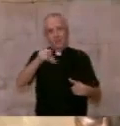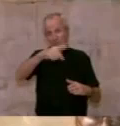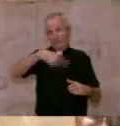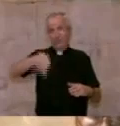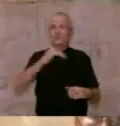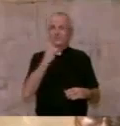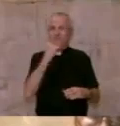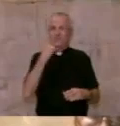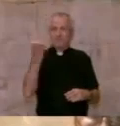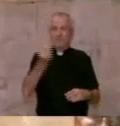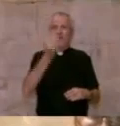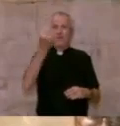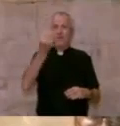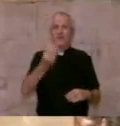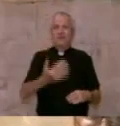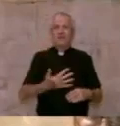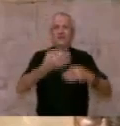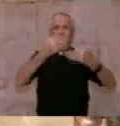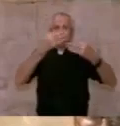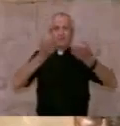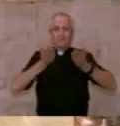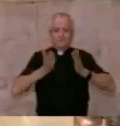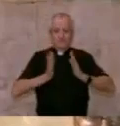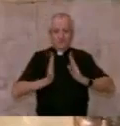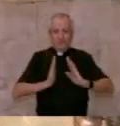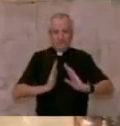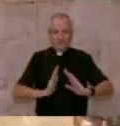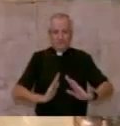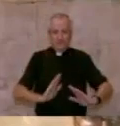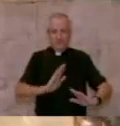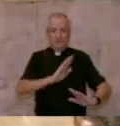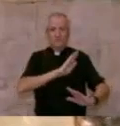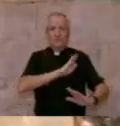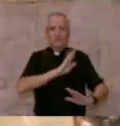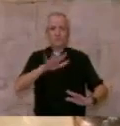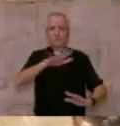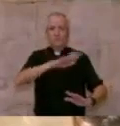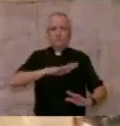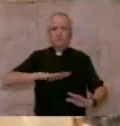jo, tot dient: fills de terra